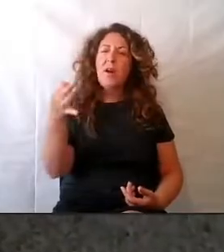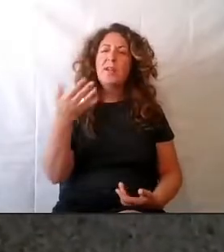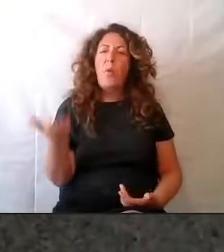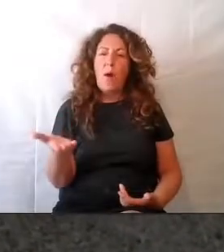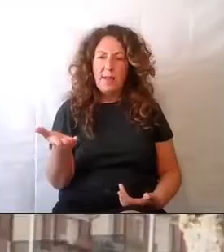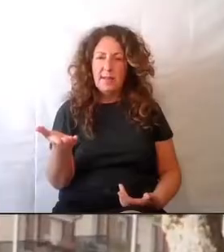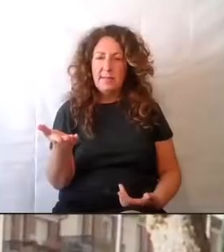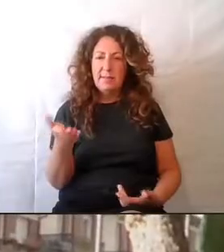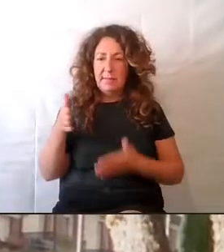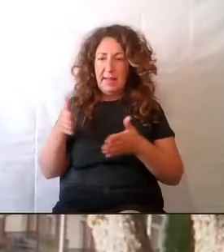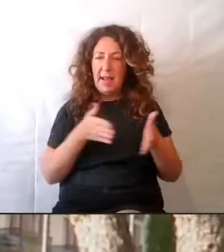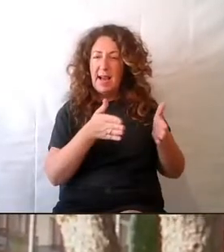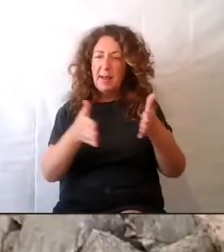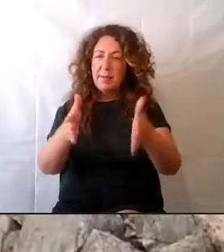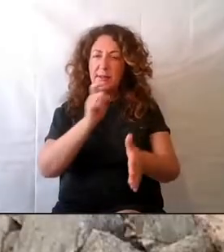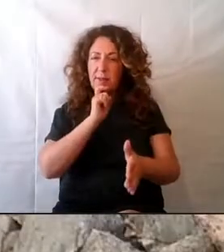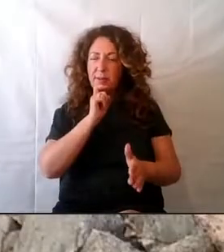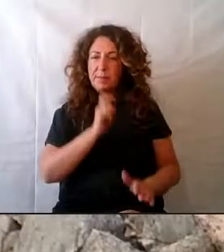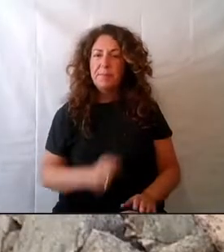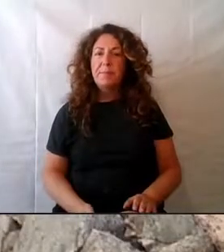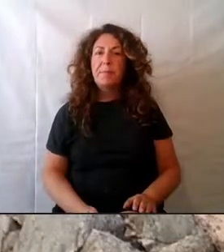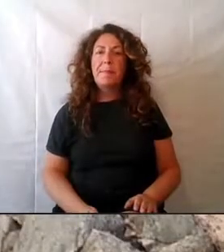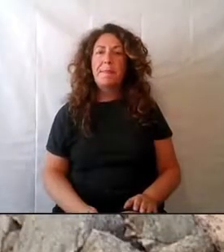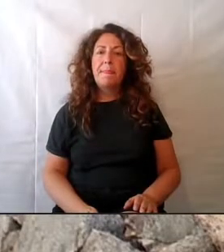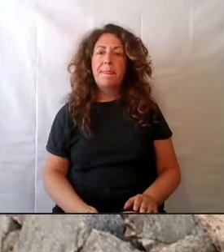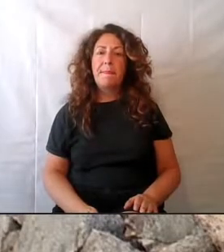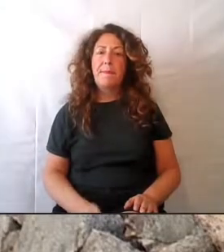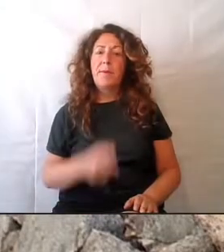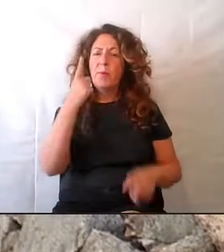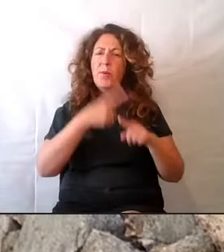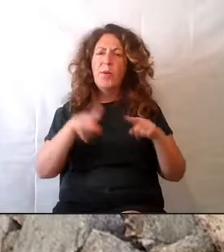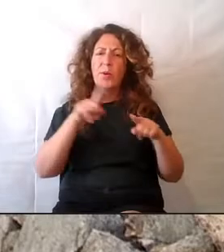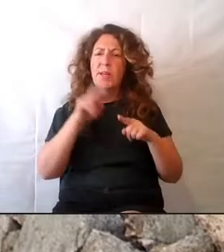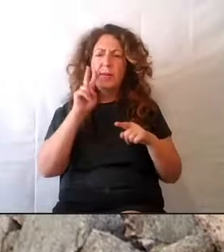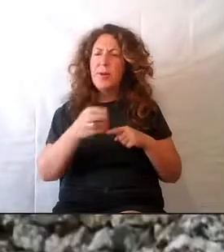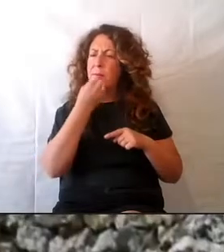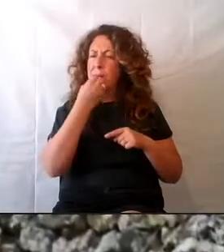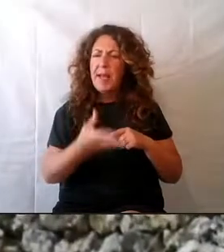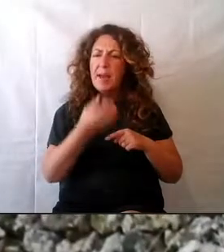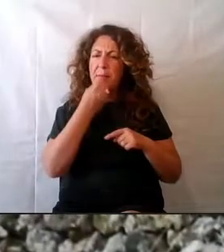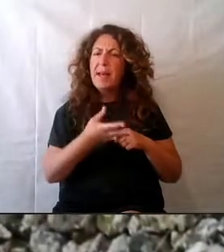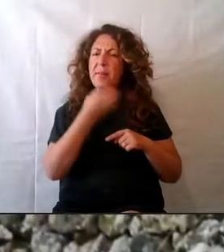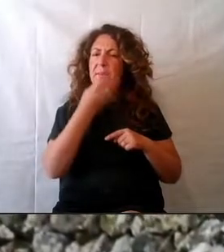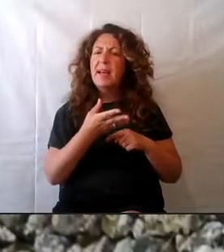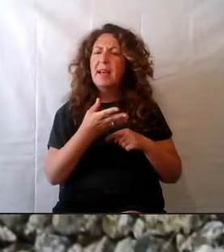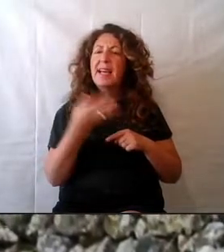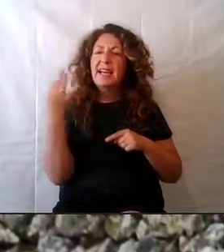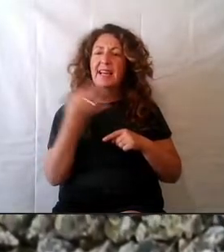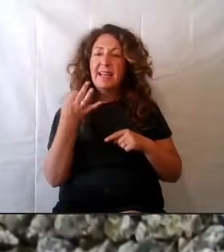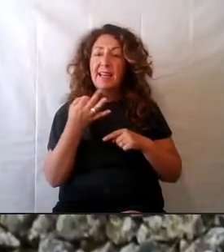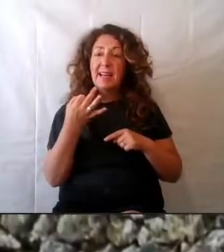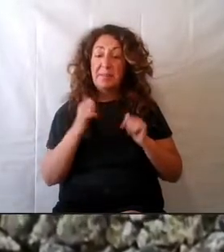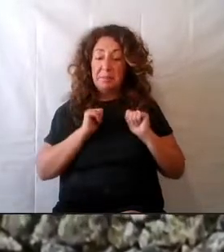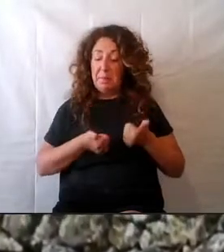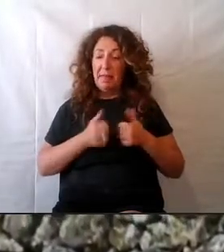un camino pues sobre todo hay algo que hace muy muy bien esta aplicación y es que partiendo de cero sí que